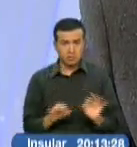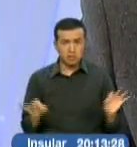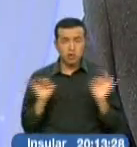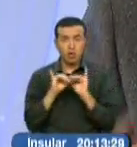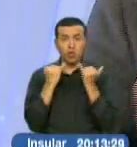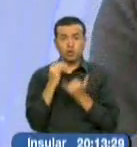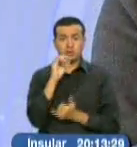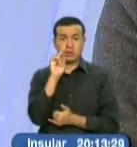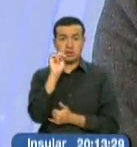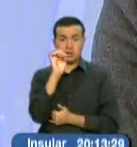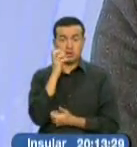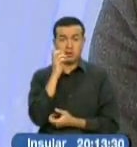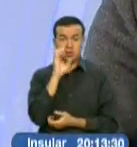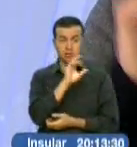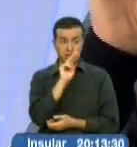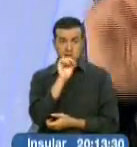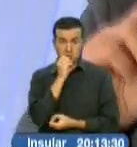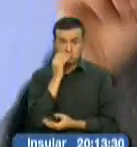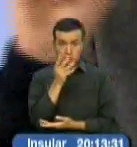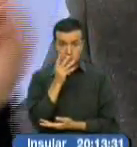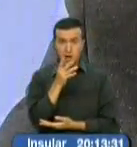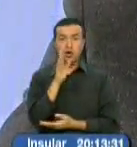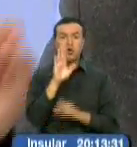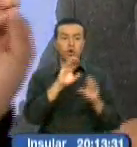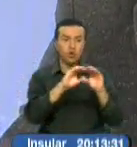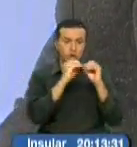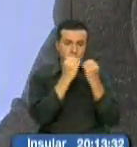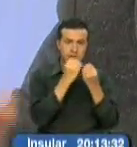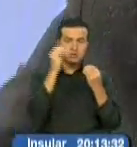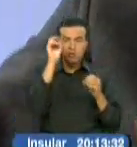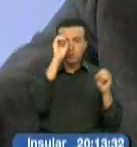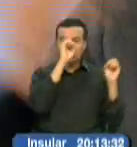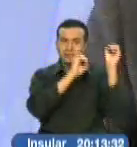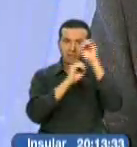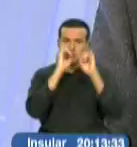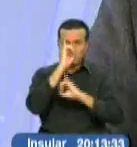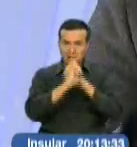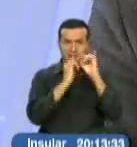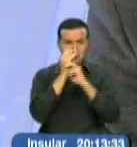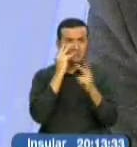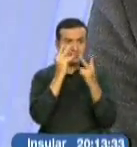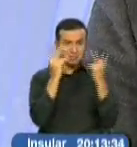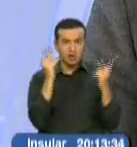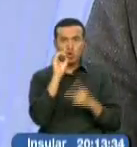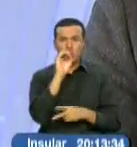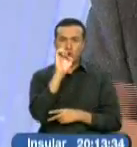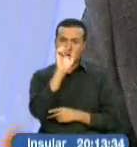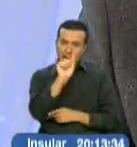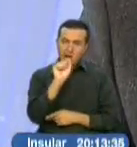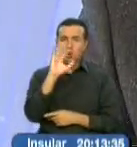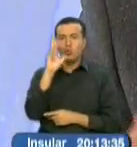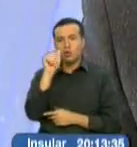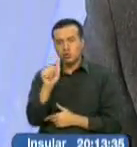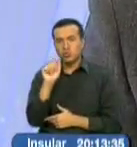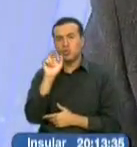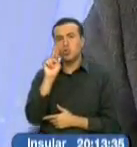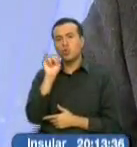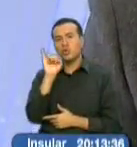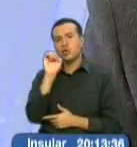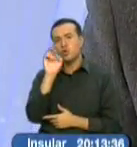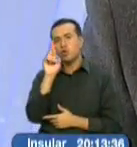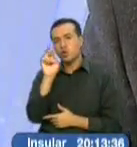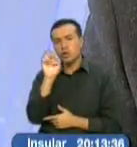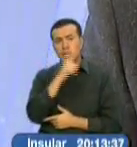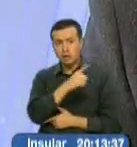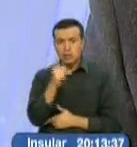Hoy el Consejo Electoral, y no lo dice el Consejo, las propias misiones de observación internacional, acabamos de ver, la OEA, UNASUR, UNIORE, reconocen